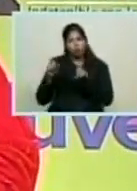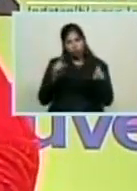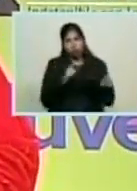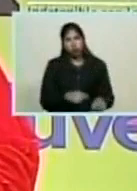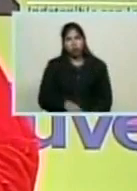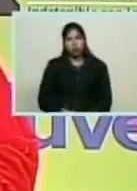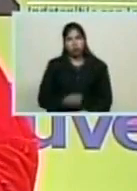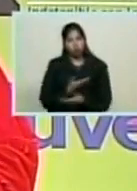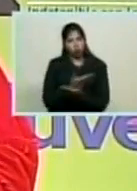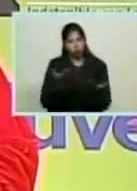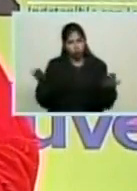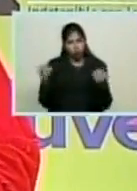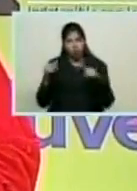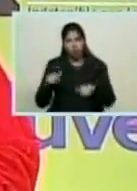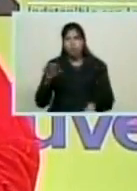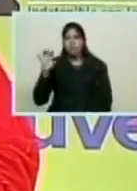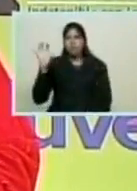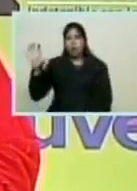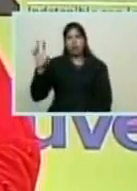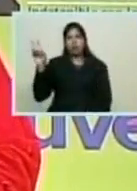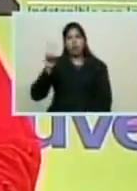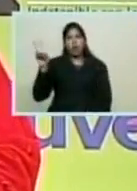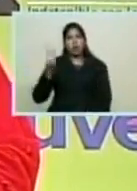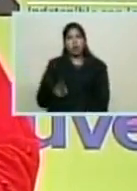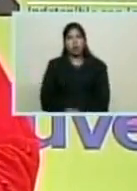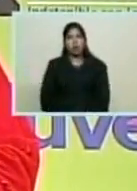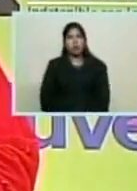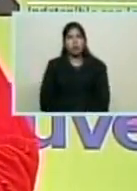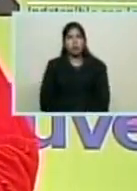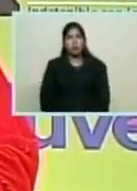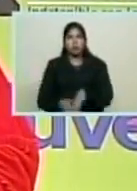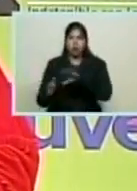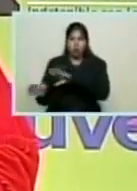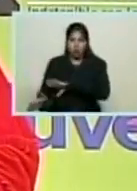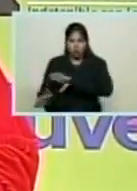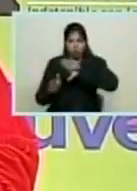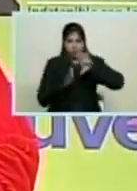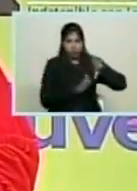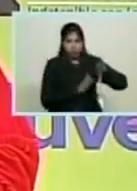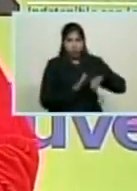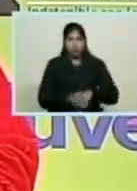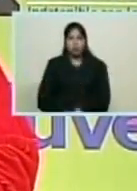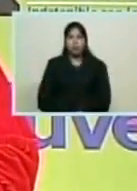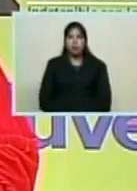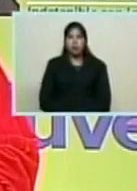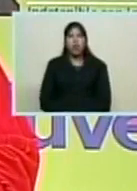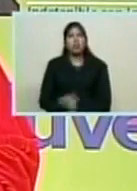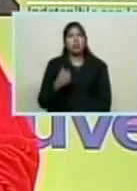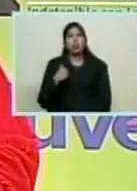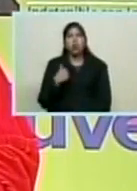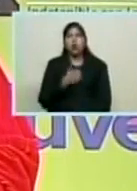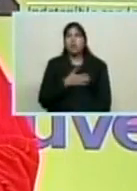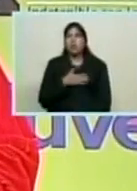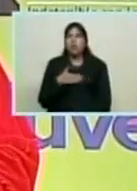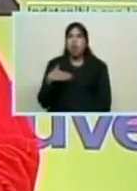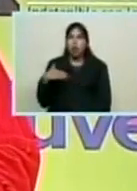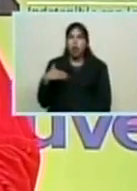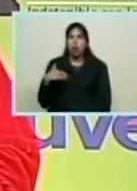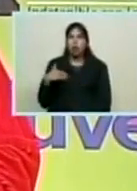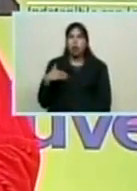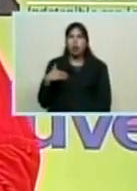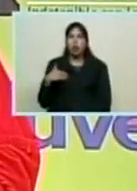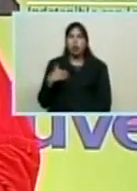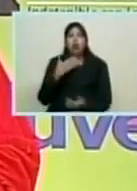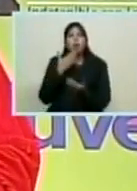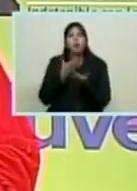y maestras del país. Por otra parte, yo quiero, me ha llegado